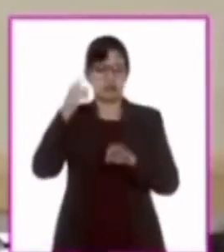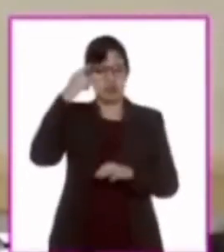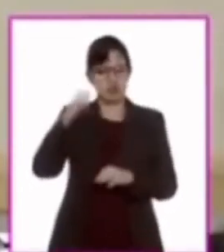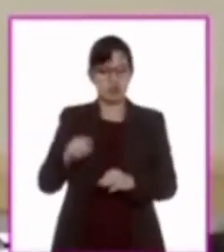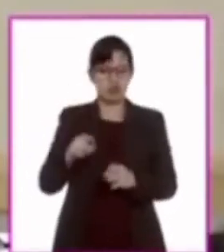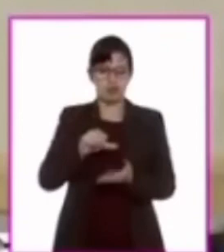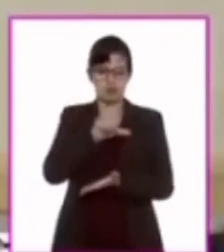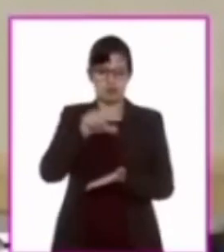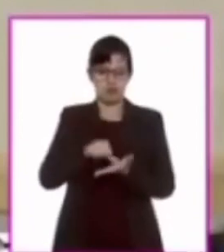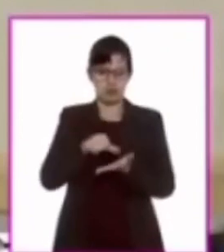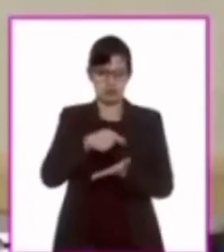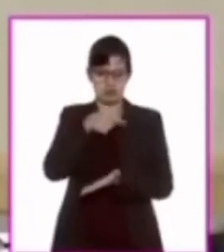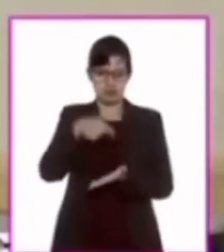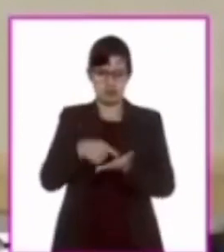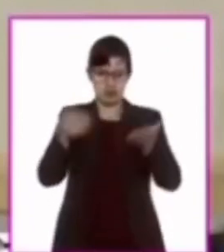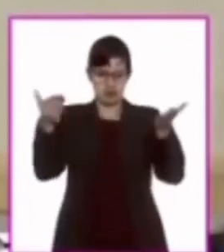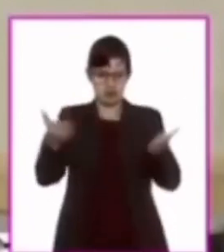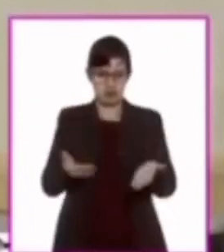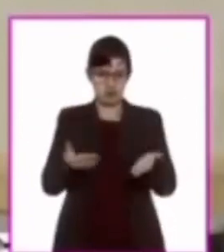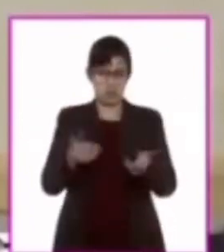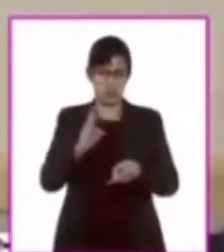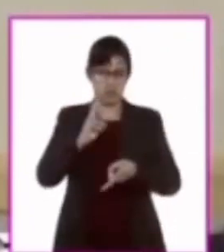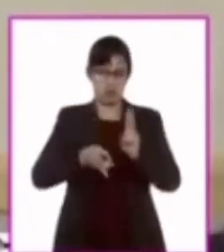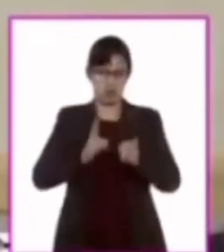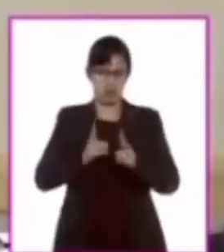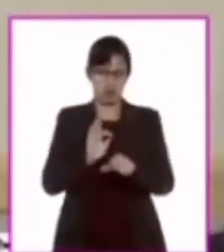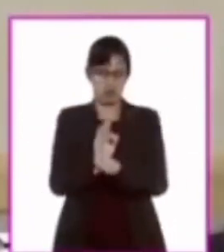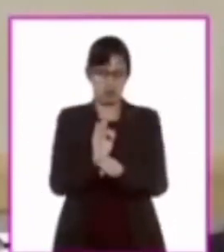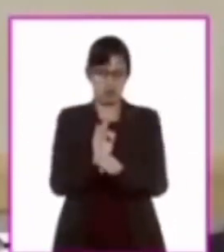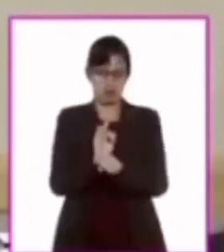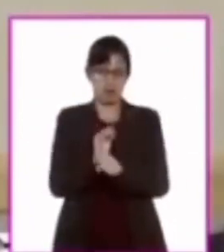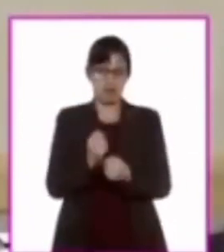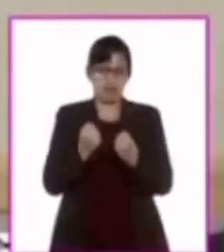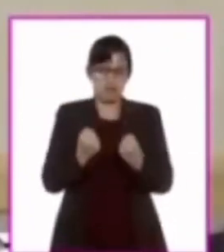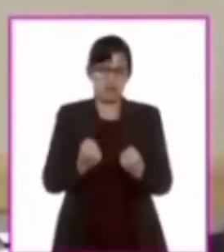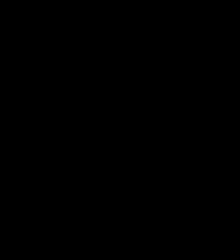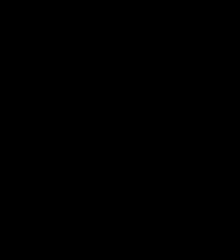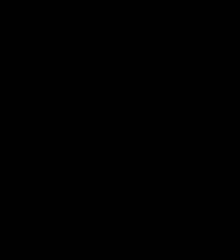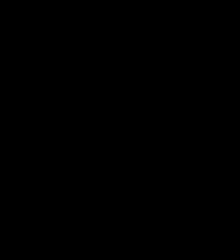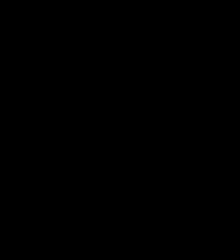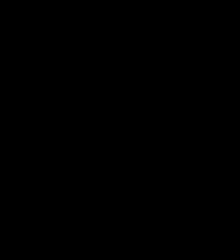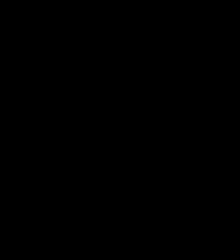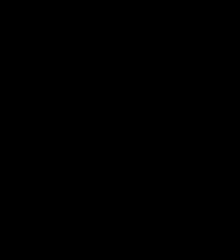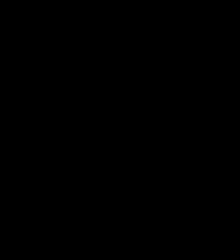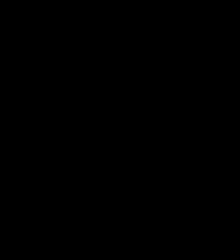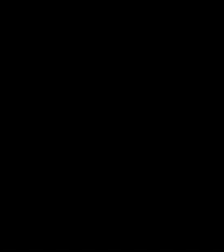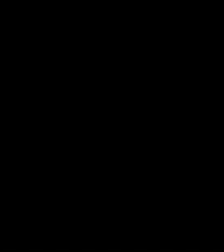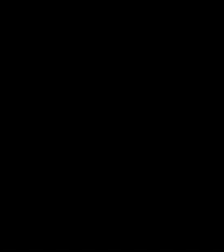encuentro al que depende la subsistencia defensa y consolidación de nuestra democracia